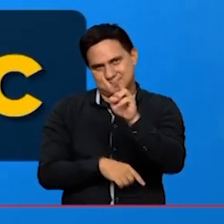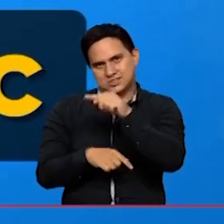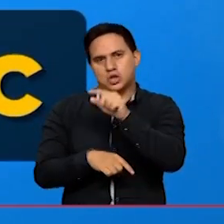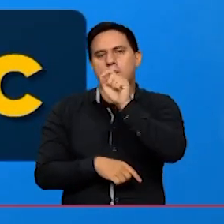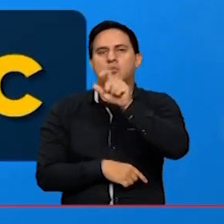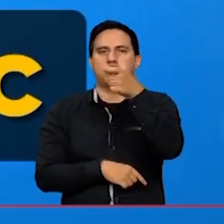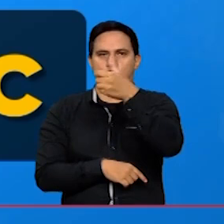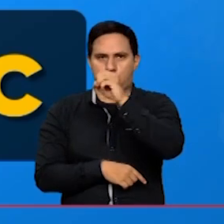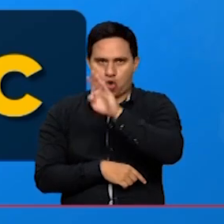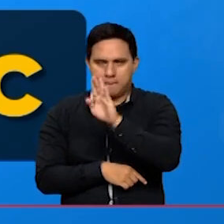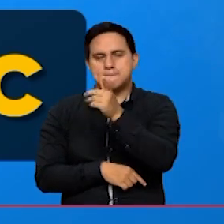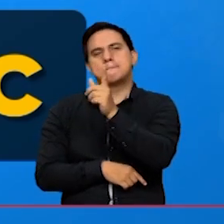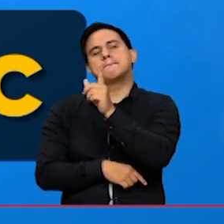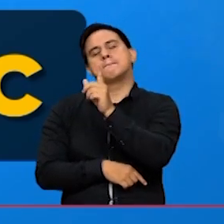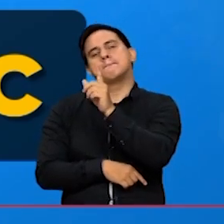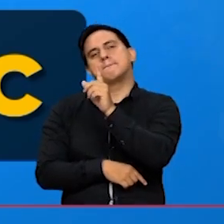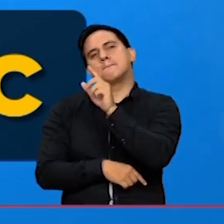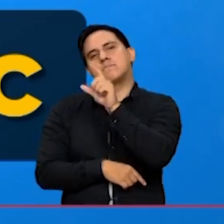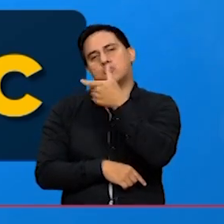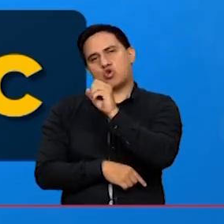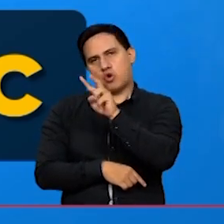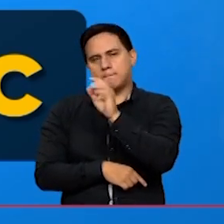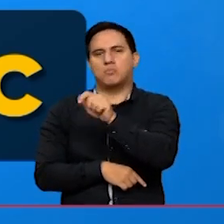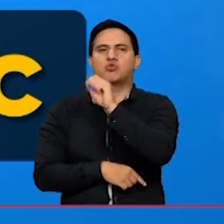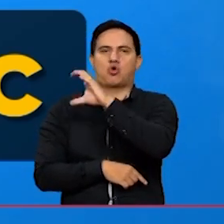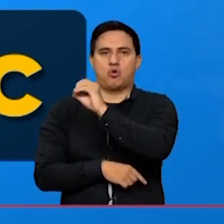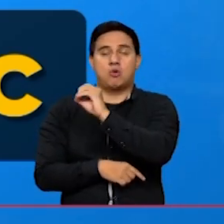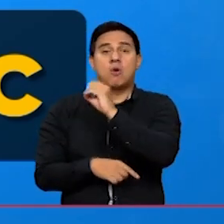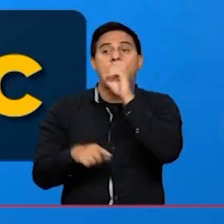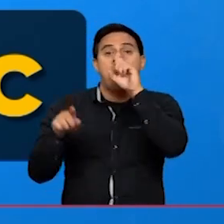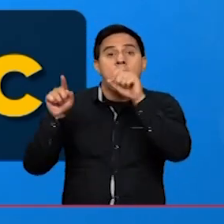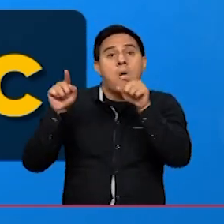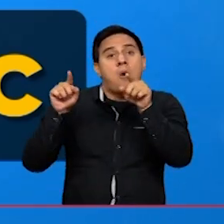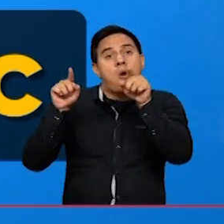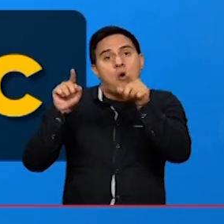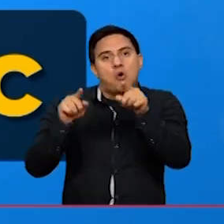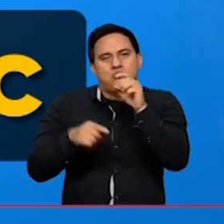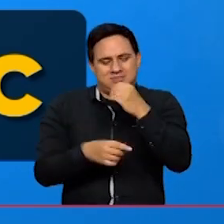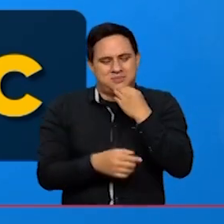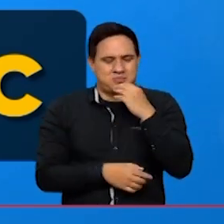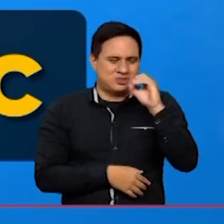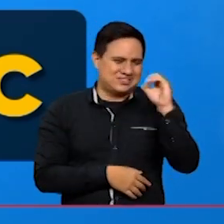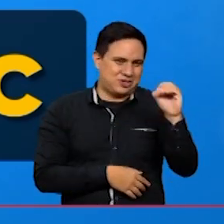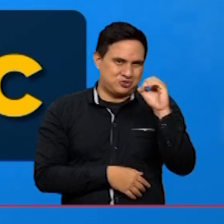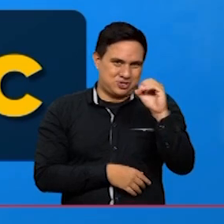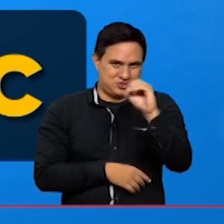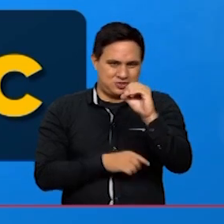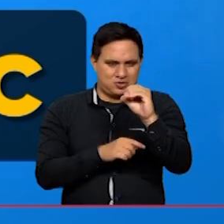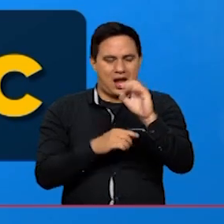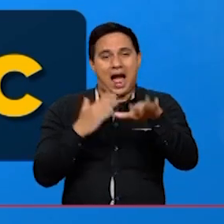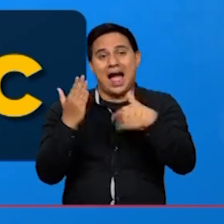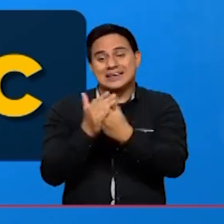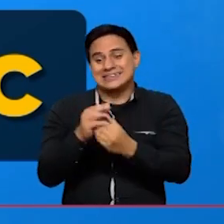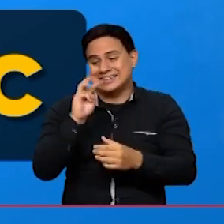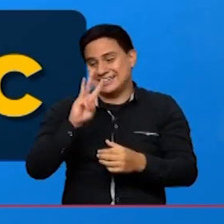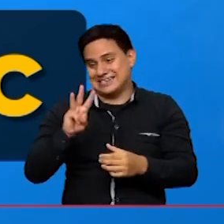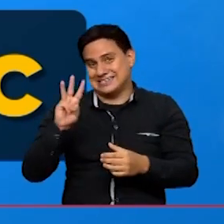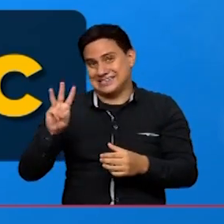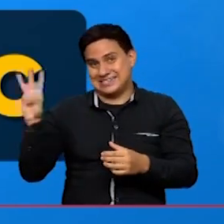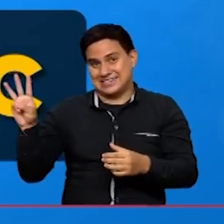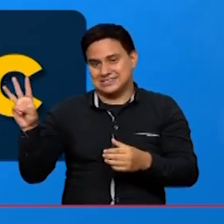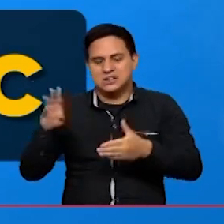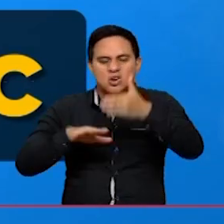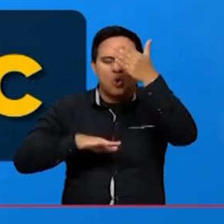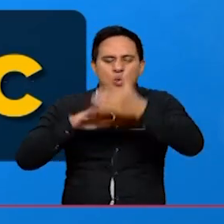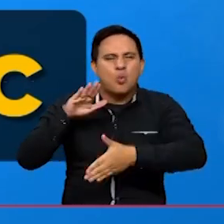Cauca.gov.co. Las placas terminadas que comienzan desde 000 hasta la 333 tendrán plazo para